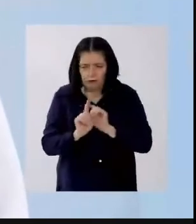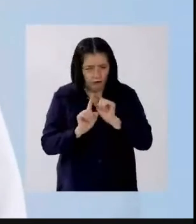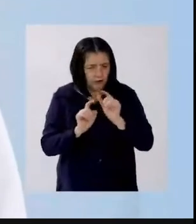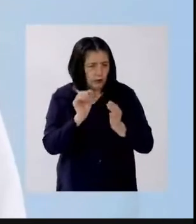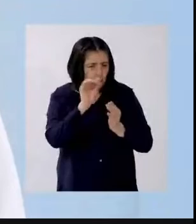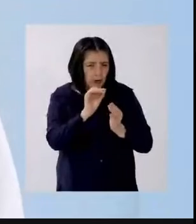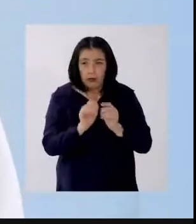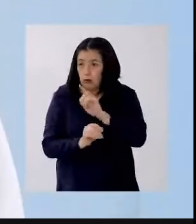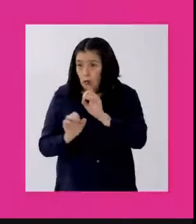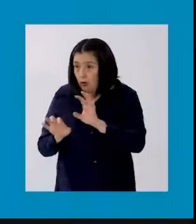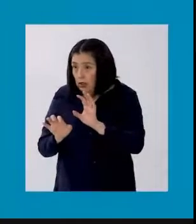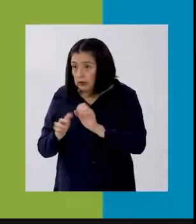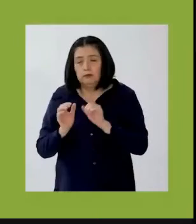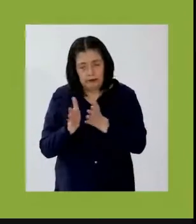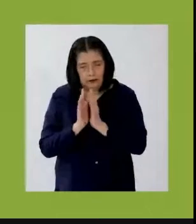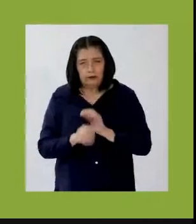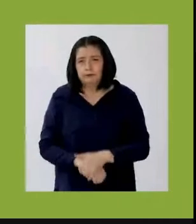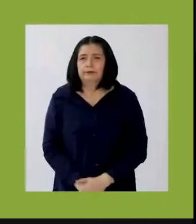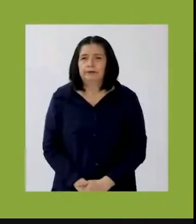hacen, solicítalo.